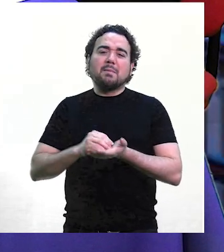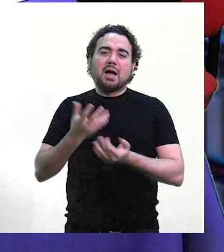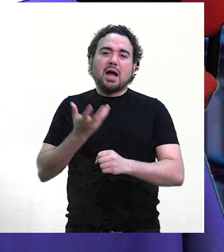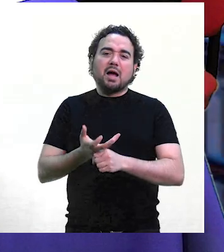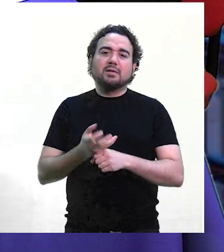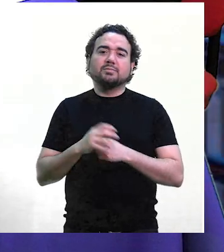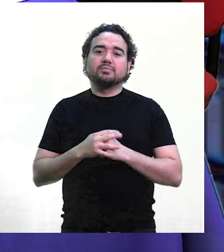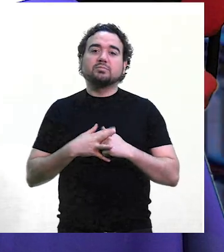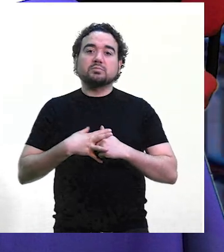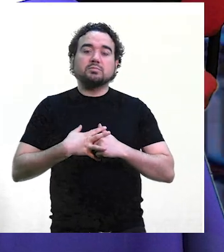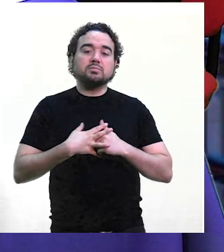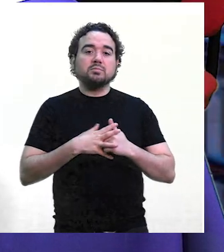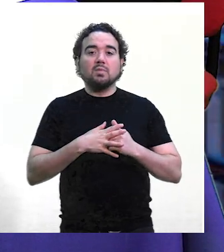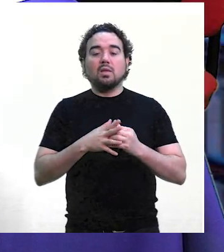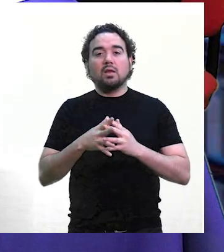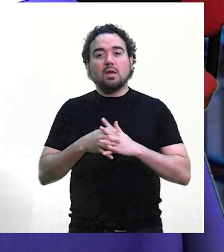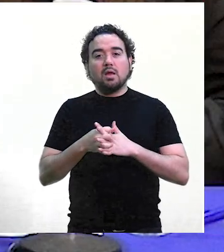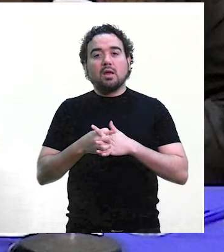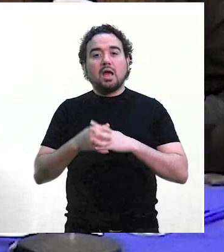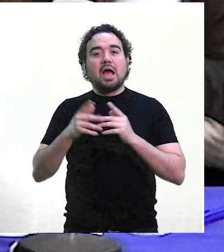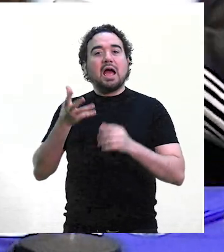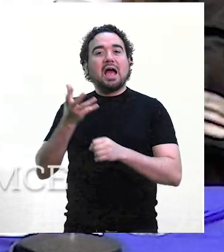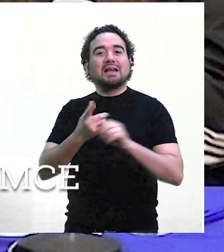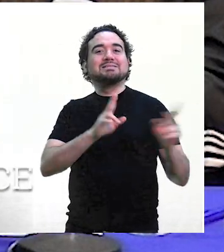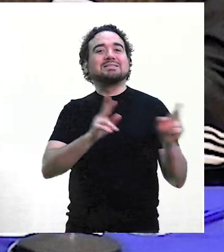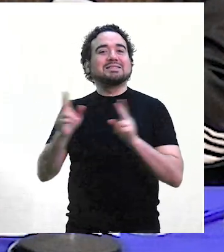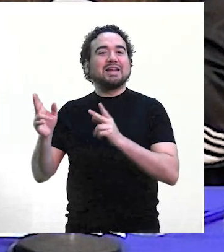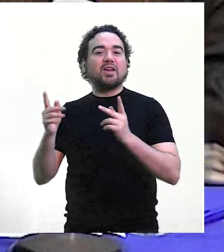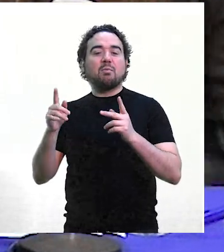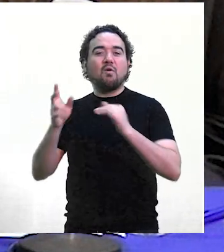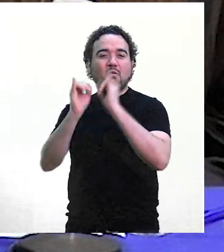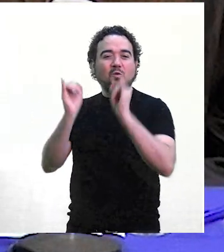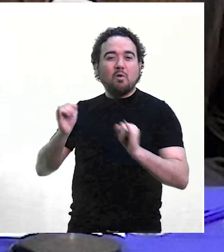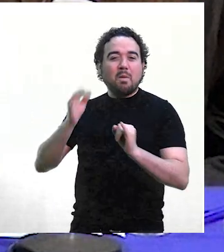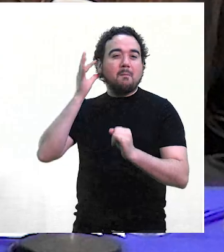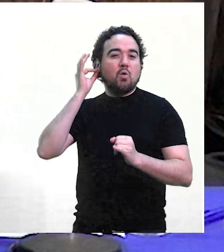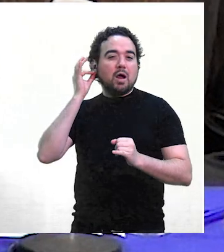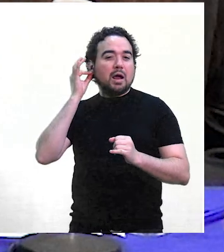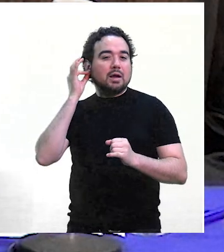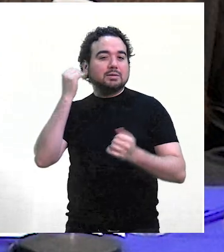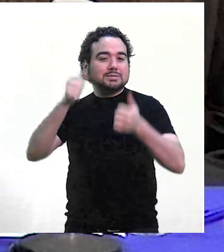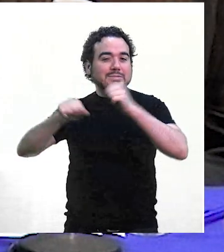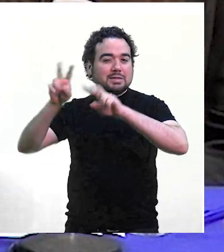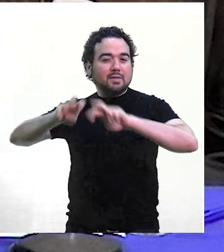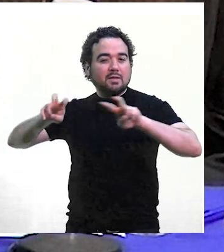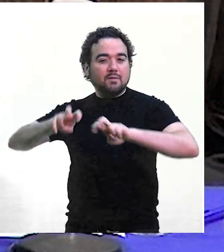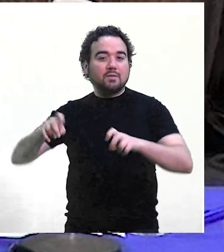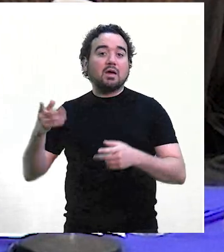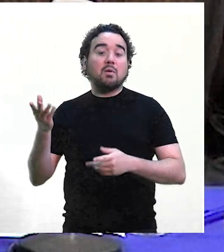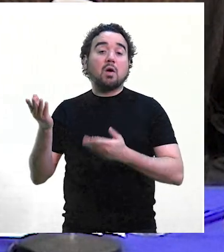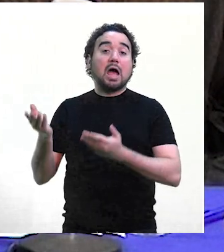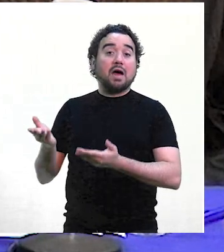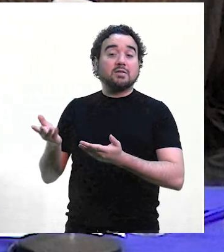¿Qué más tenemos? Solamente una acotación. Igual dentro de la serie, cómo estaba el estereotipo de la mujer científica. Sí. O sea, ellas no eran las